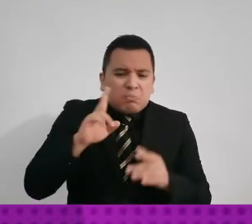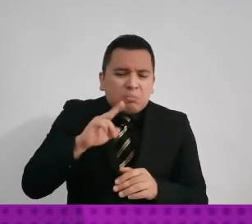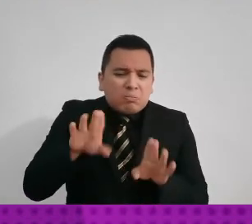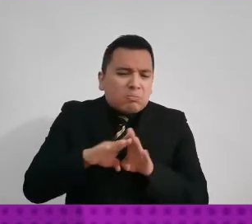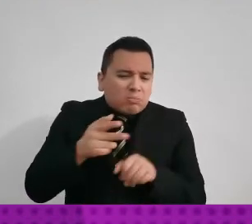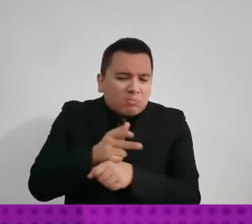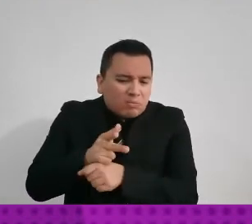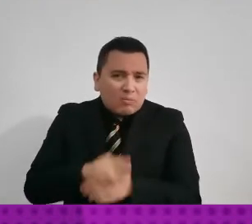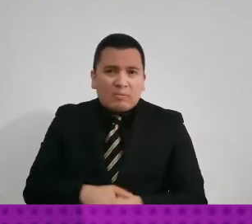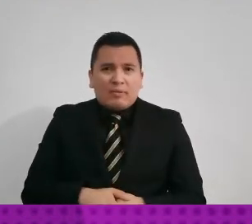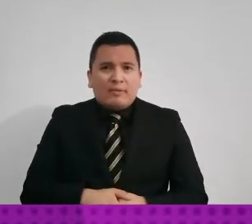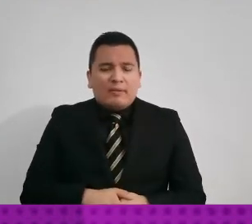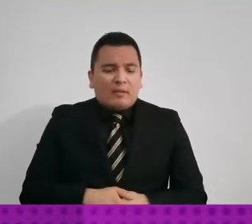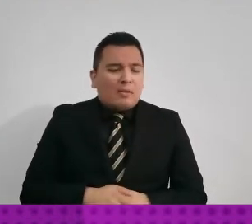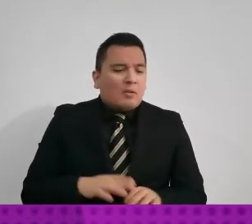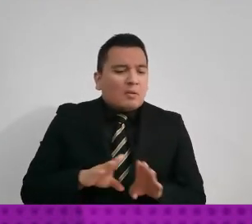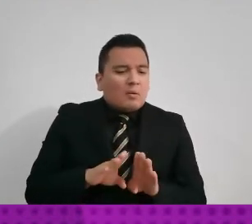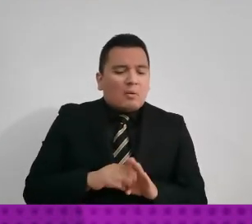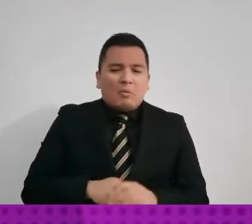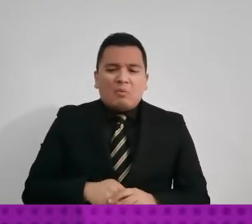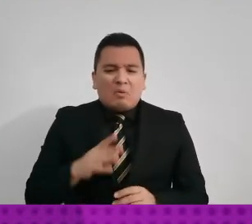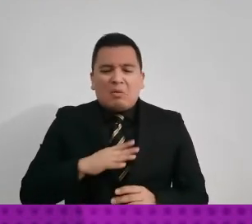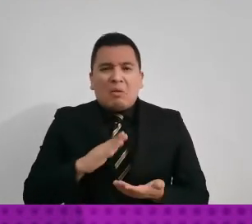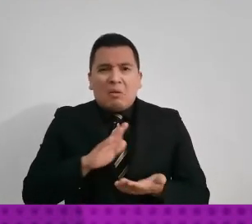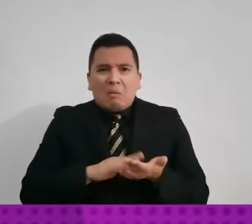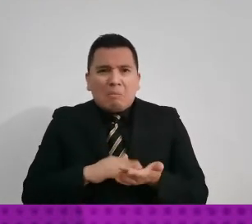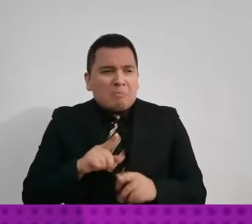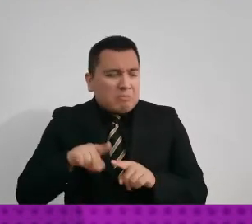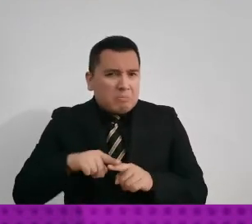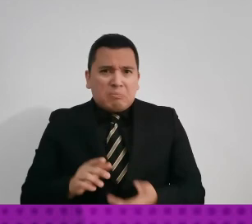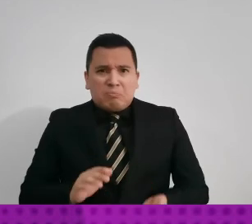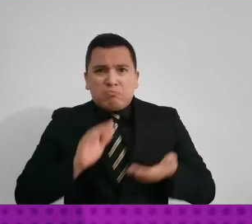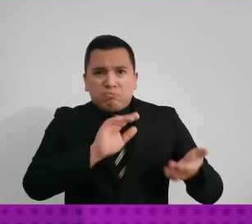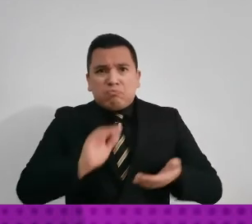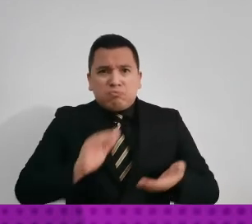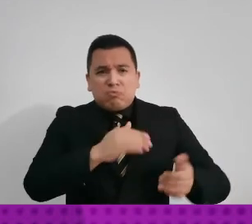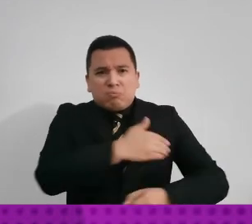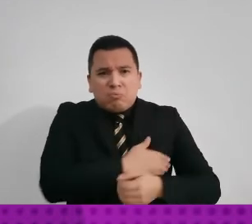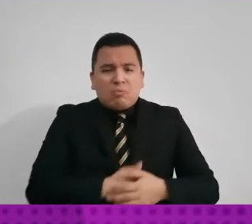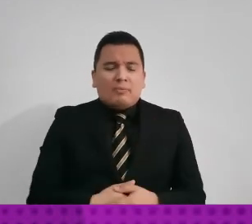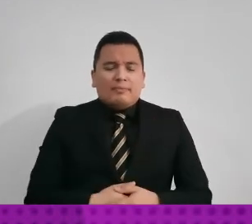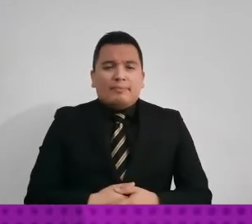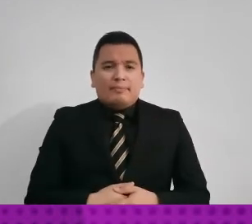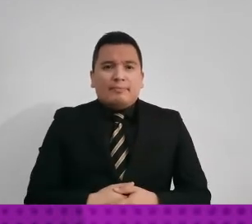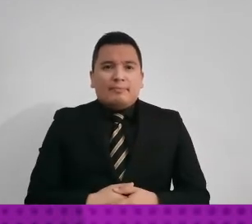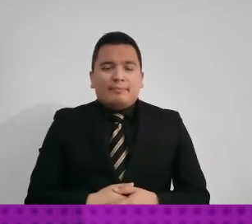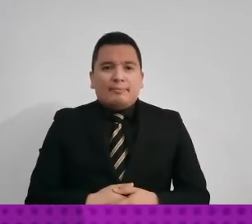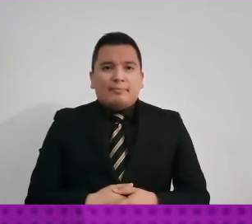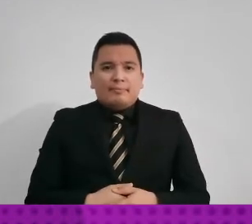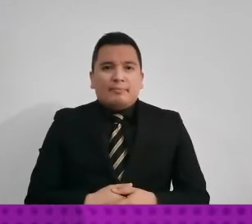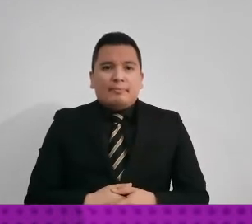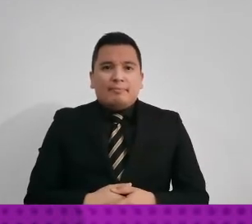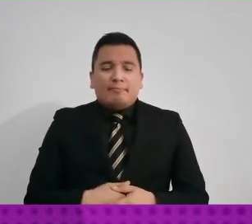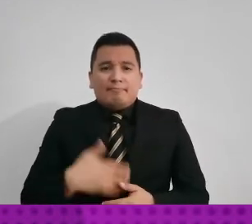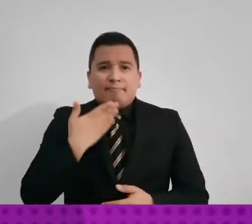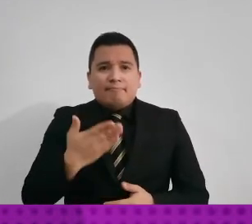está llevando a cabo el recuento de los votos, cómo se garantizan que los paquetes electorales estén a buen resguardo, entre